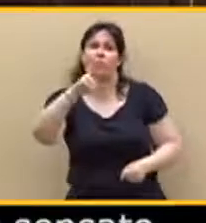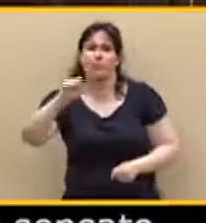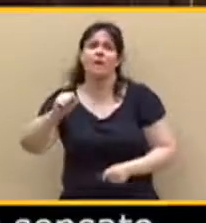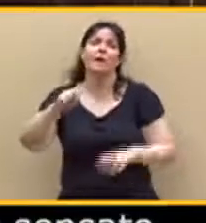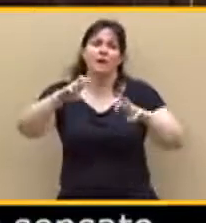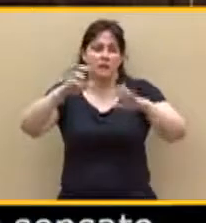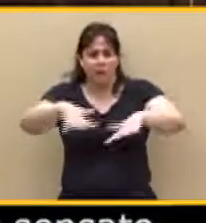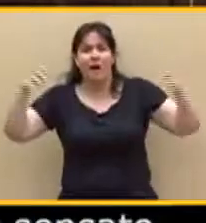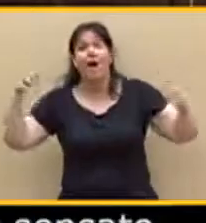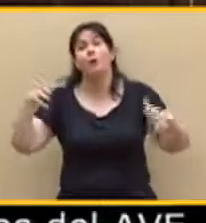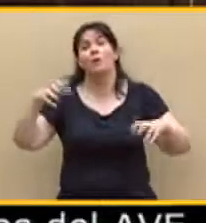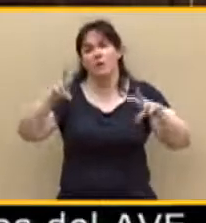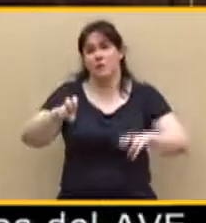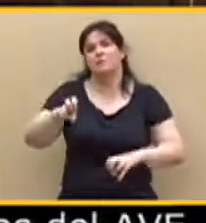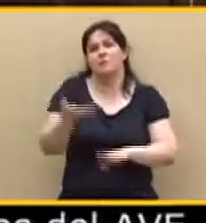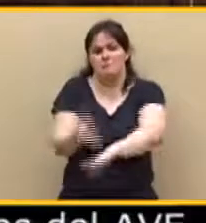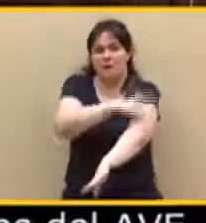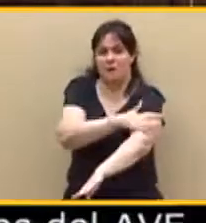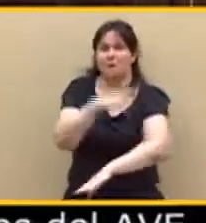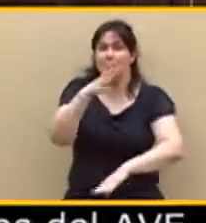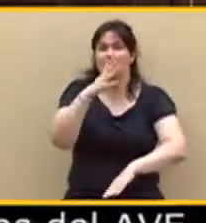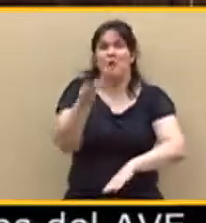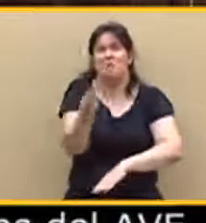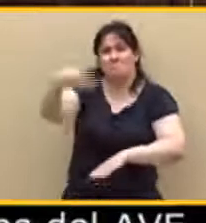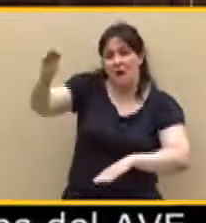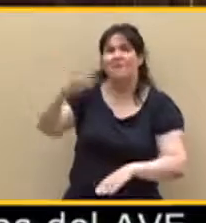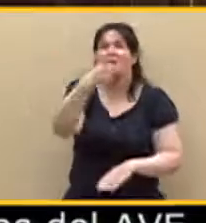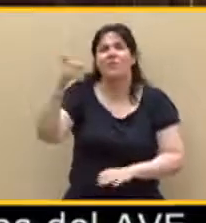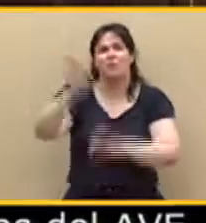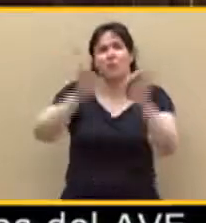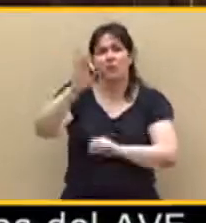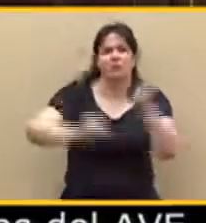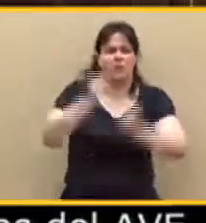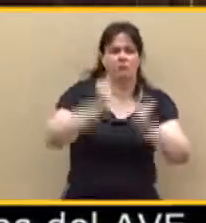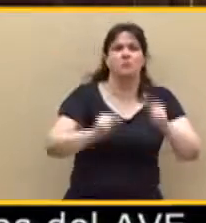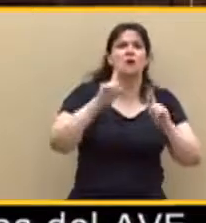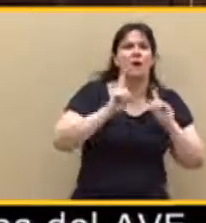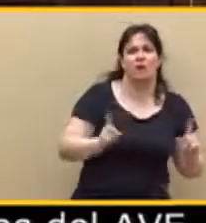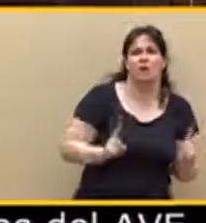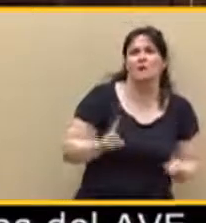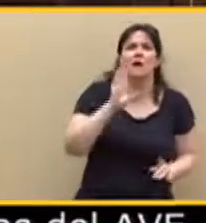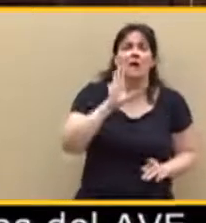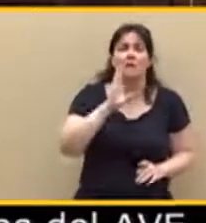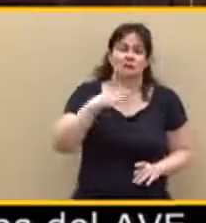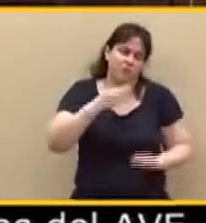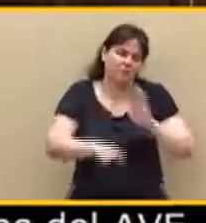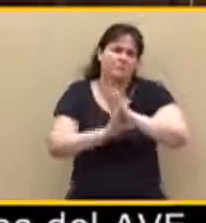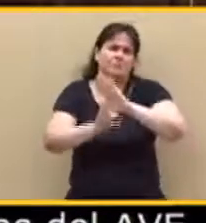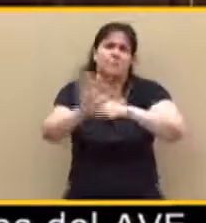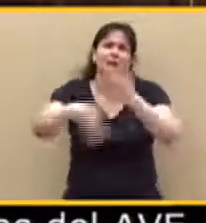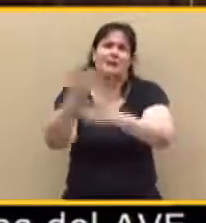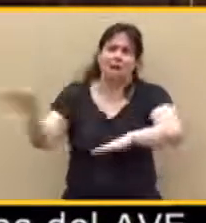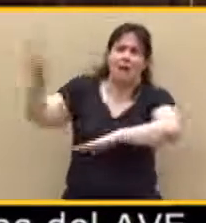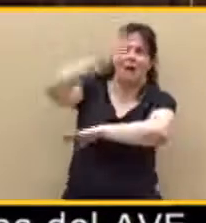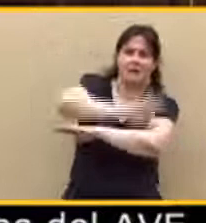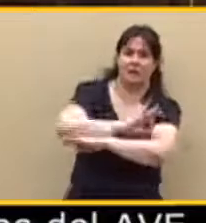Mallorca, que estuvo un sobrecoste, señorías, del 100% de lo presupuestado. Y así podríamos seguir hasta el atardecer. Todo ejemplos llenos